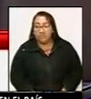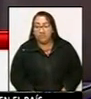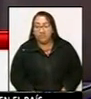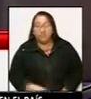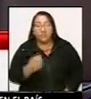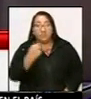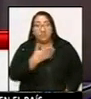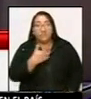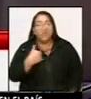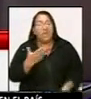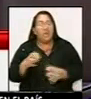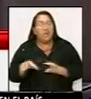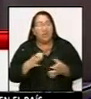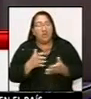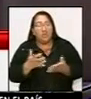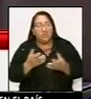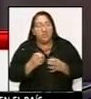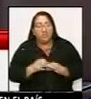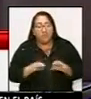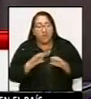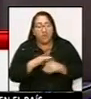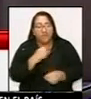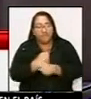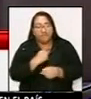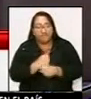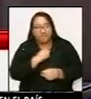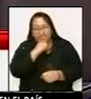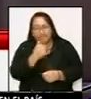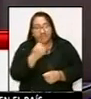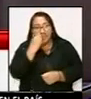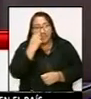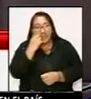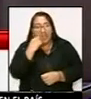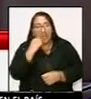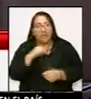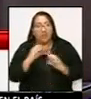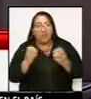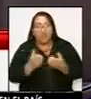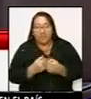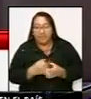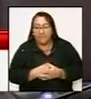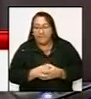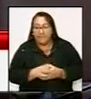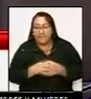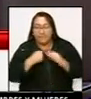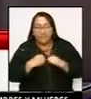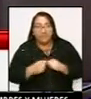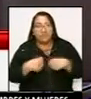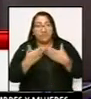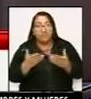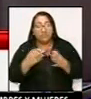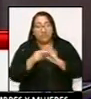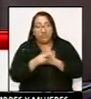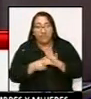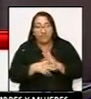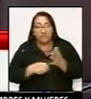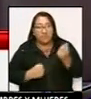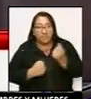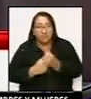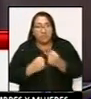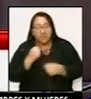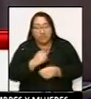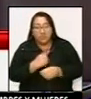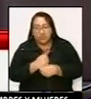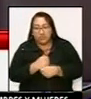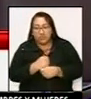hay muchísimo que hacer en varios sectores del Poder Ejecutivo. Desde este Congreso de la República continuaremos dando las normas para contribuir con esta